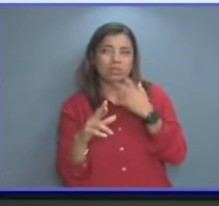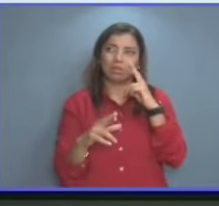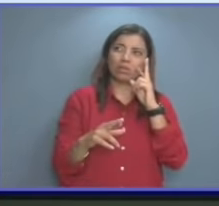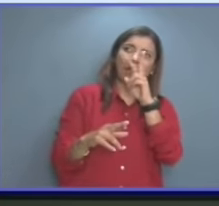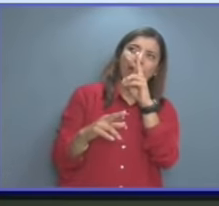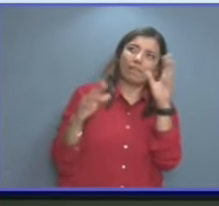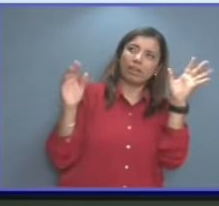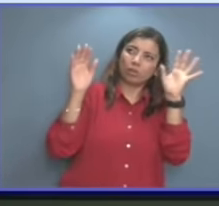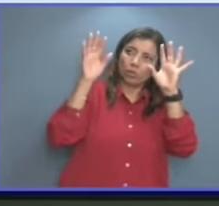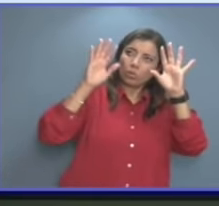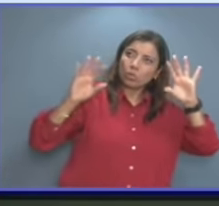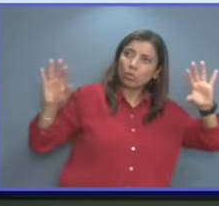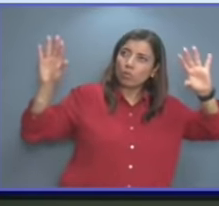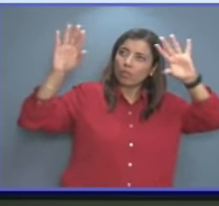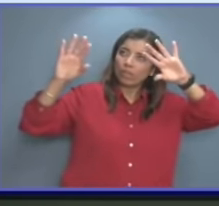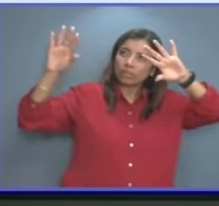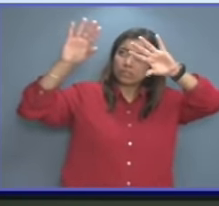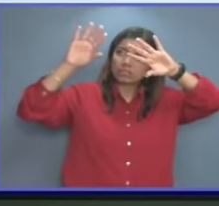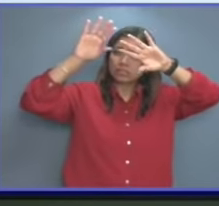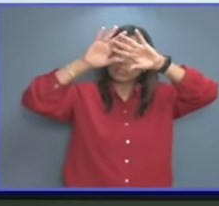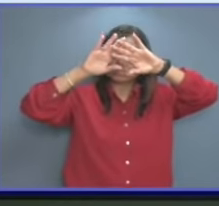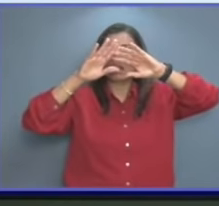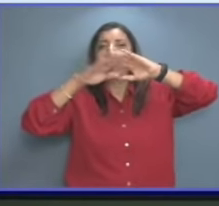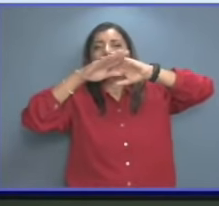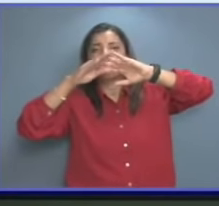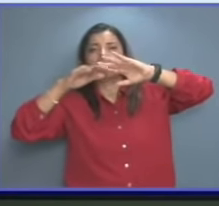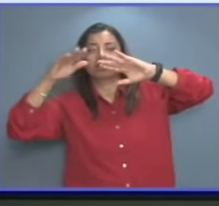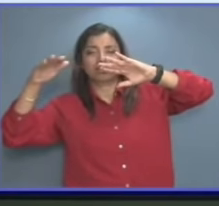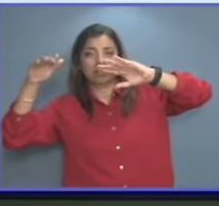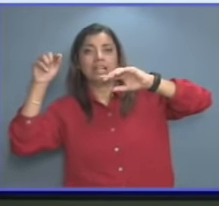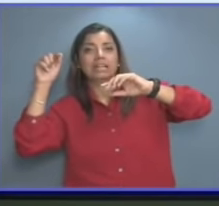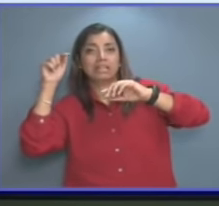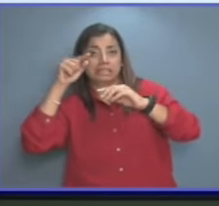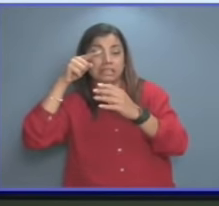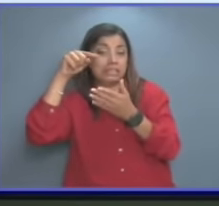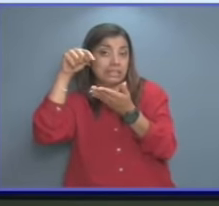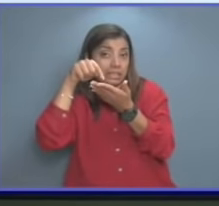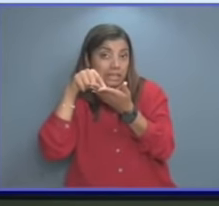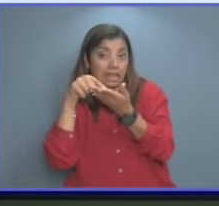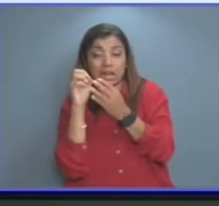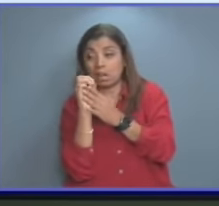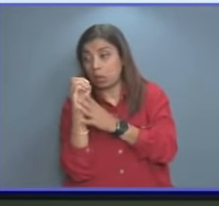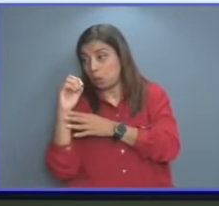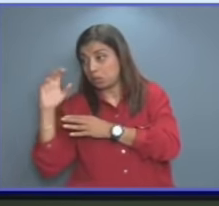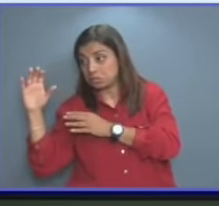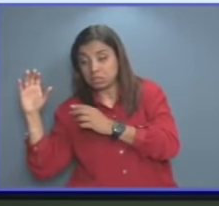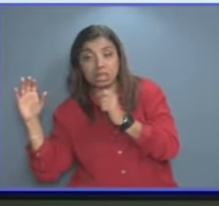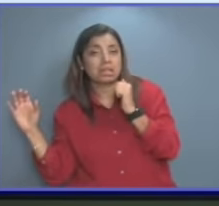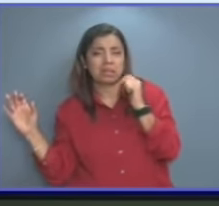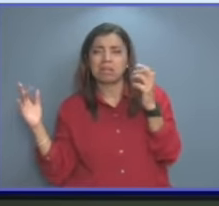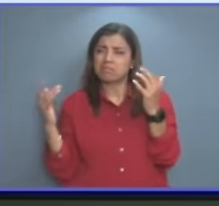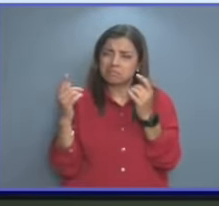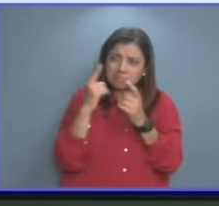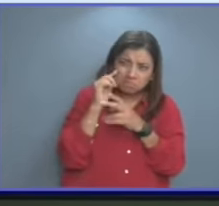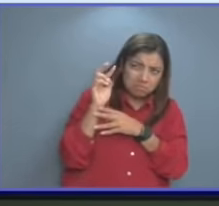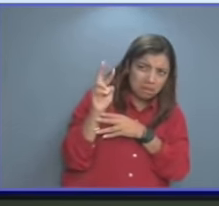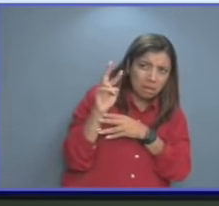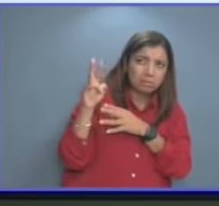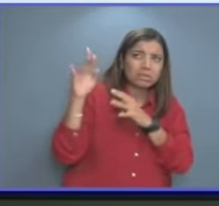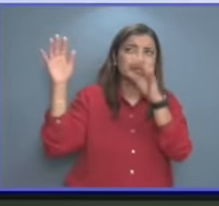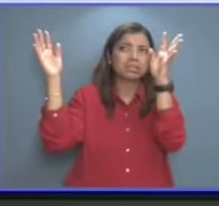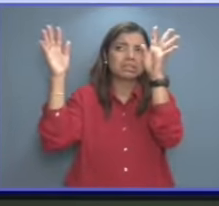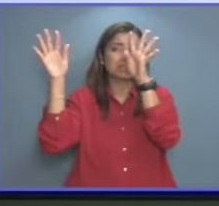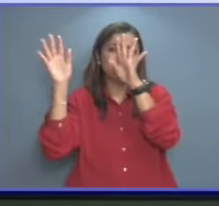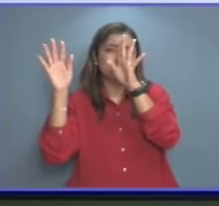territorio y algunos puntos de la cordillera volcánica central y occidental donde esperamos precipitaciones de muy baja intensidad y de rápido